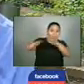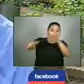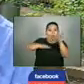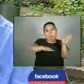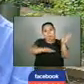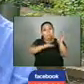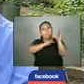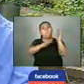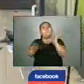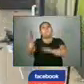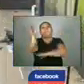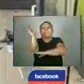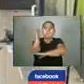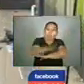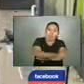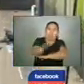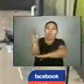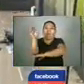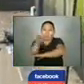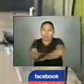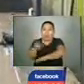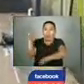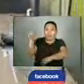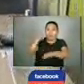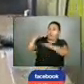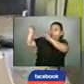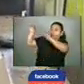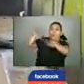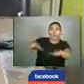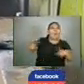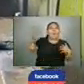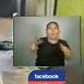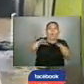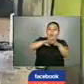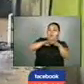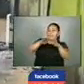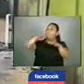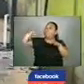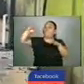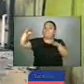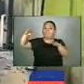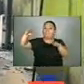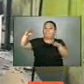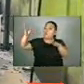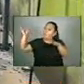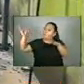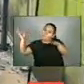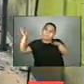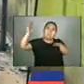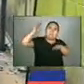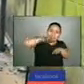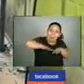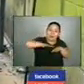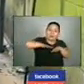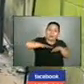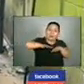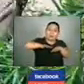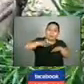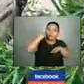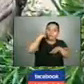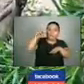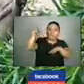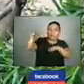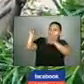hacia el lado de la parte de abajo, porque aquí es como una lomita, digamos. Se cayeron los árboles y se ha